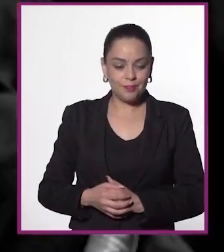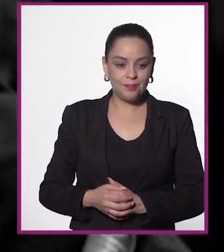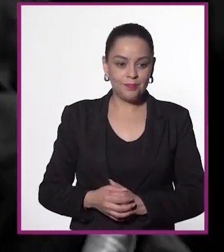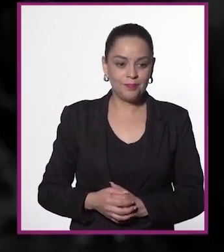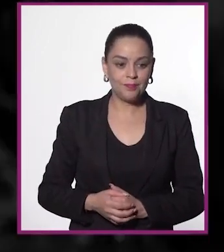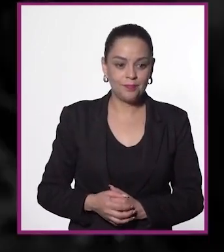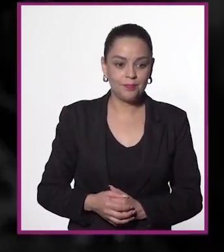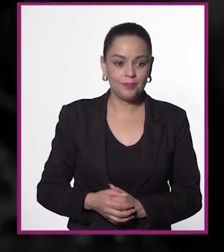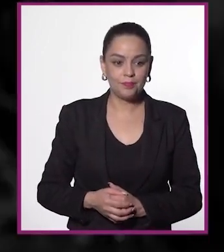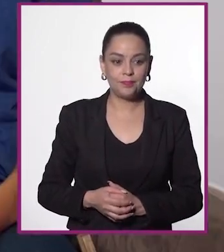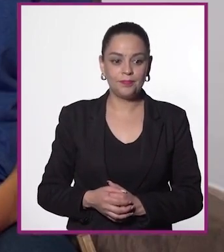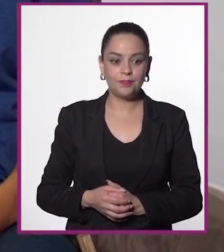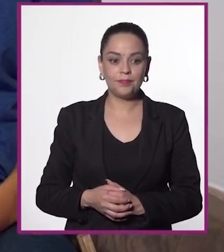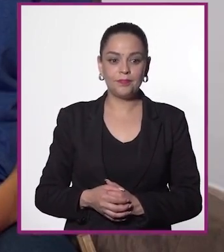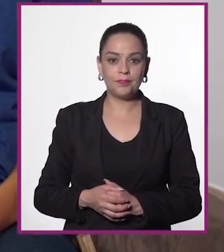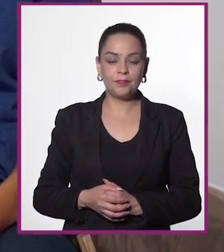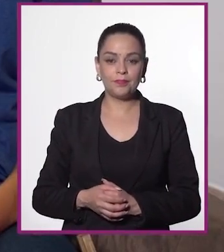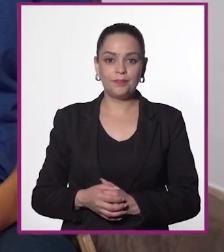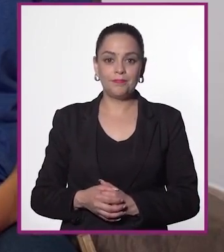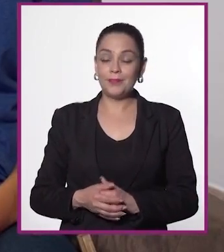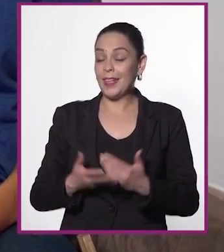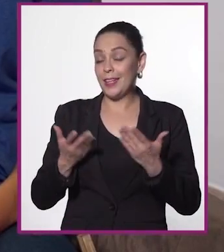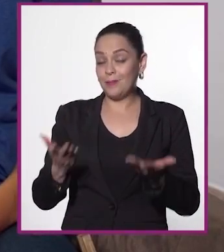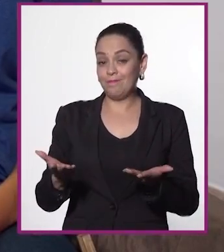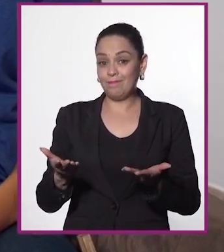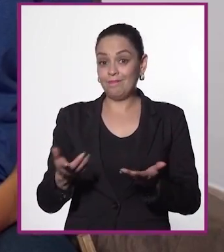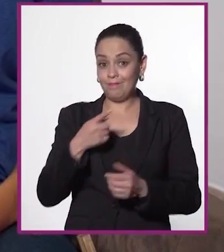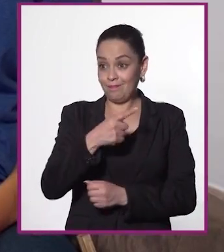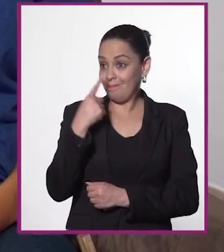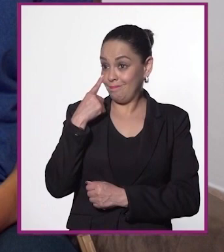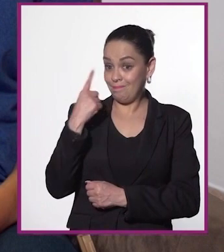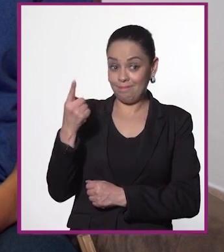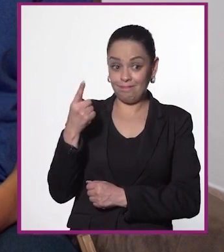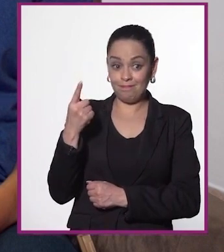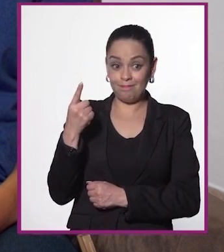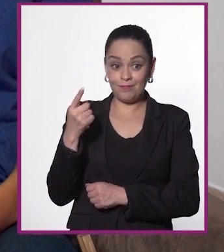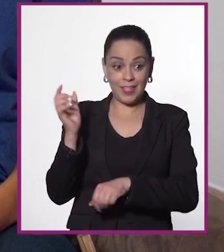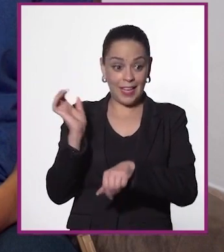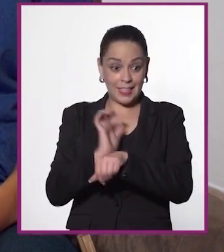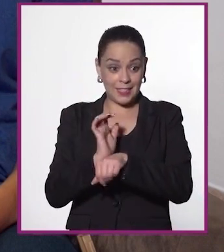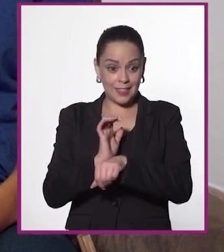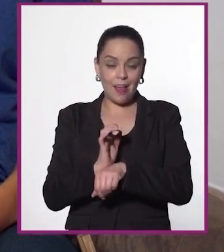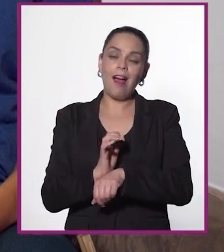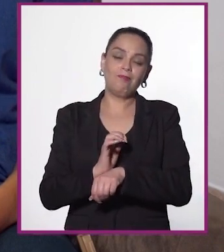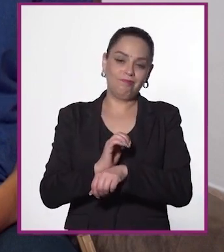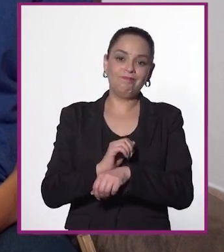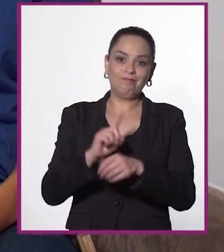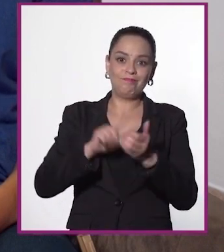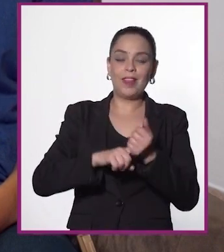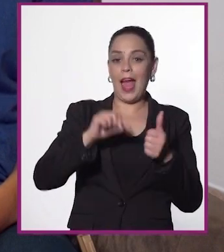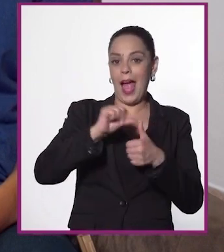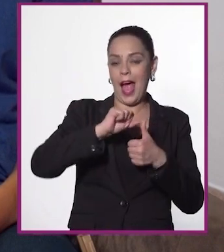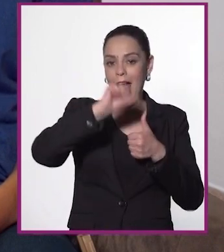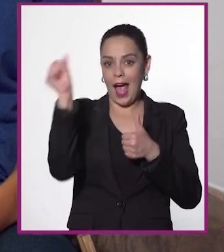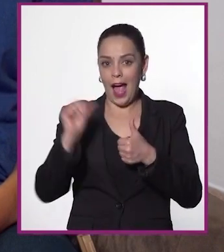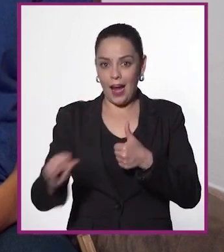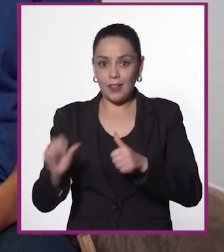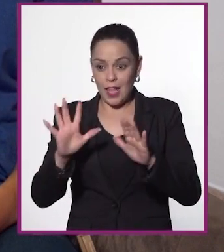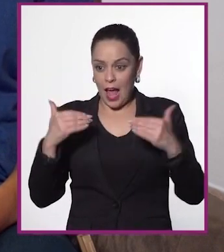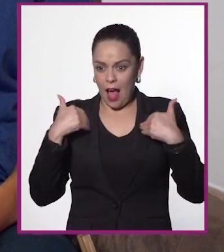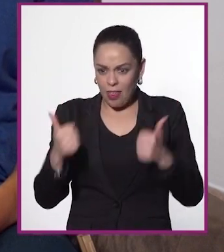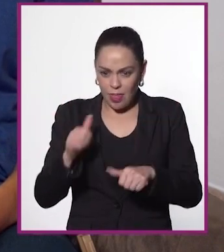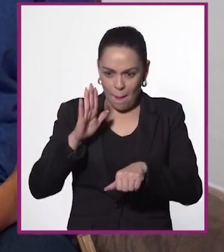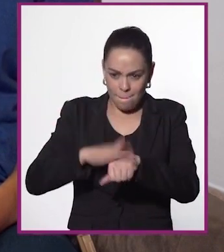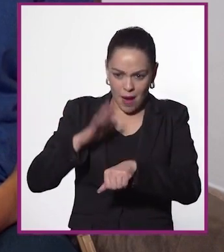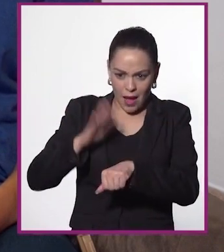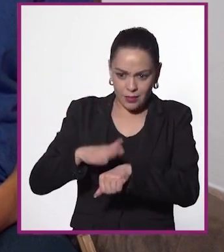Ya lo sé. Bueno, como pudimos apreciar, el cine es todo un arte. Y cuando entiendes un poco más, es